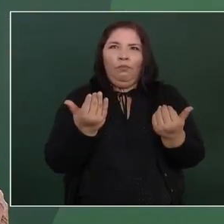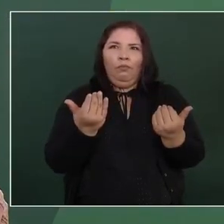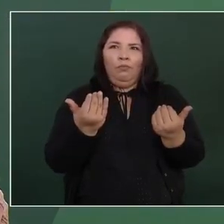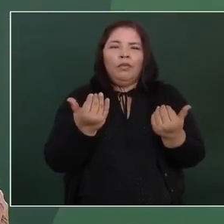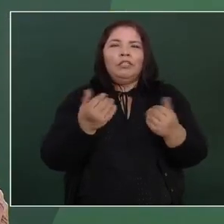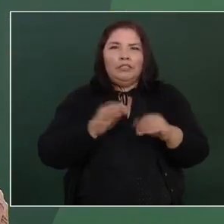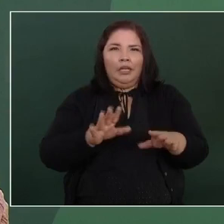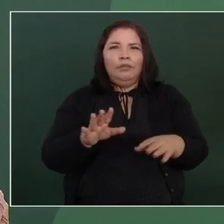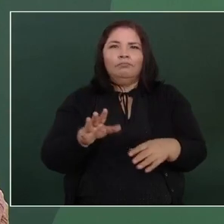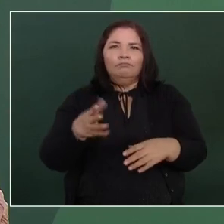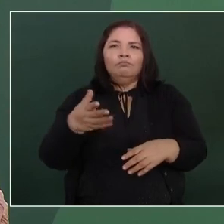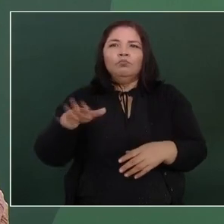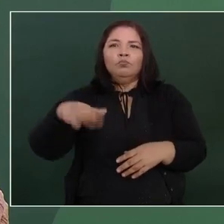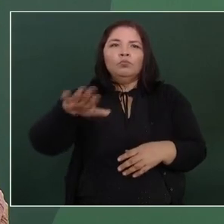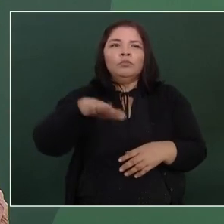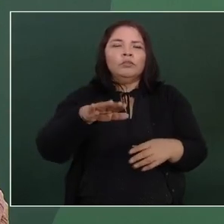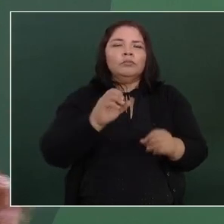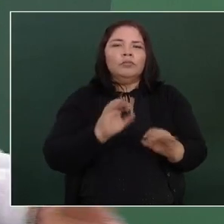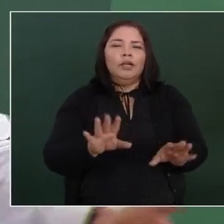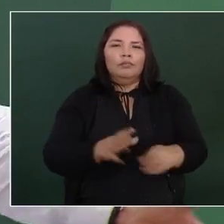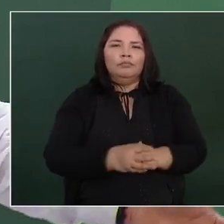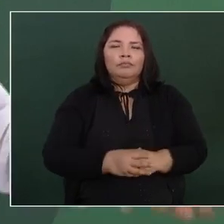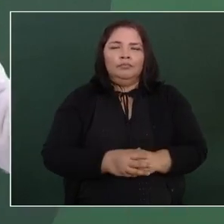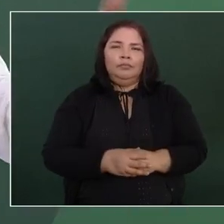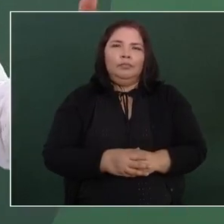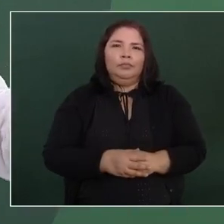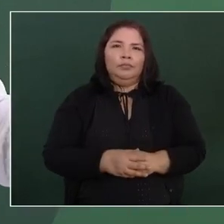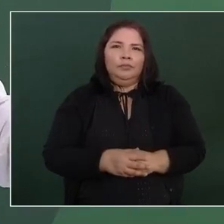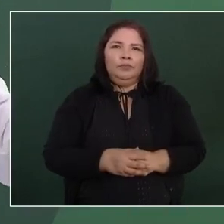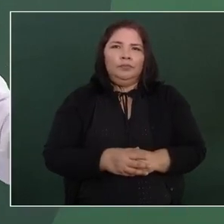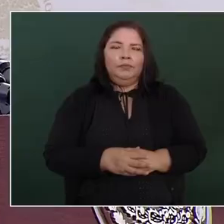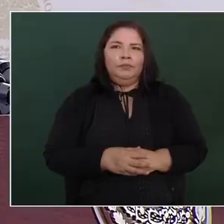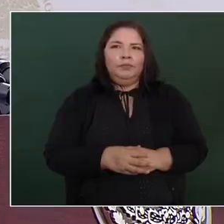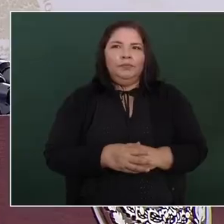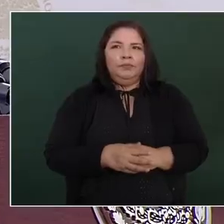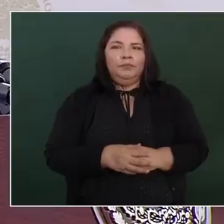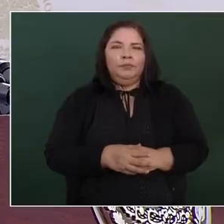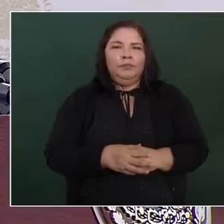ya lo estamos resolviendo. O sea,